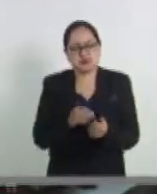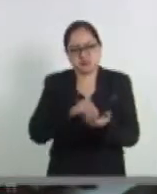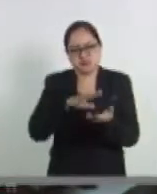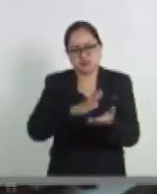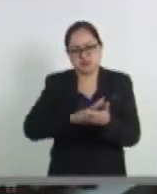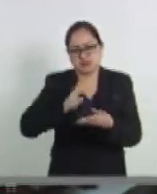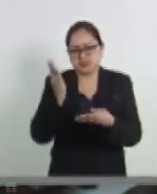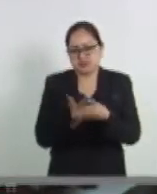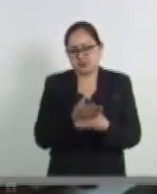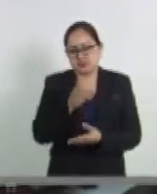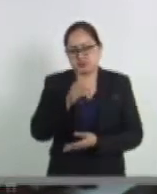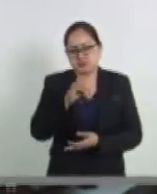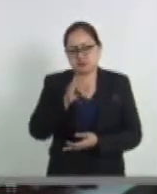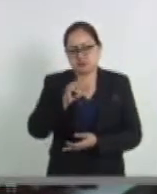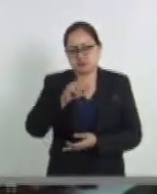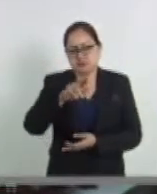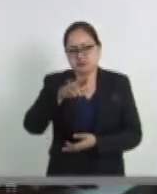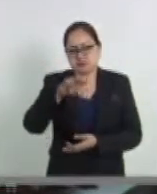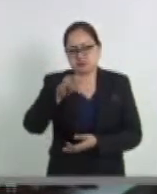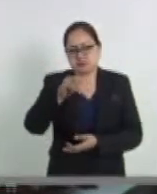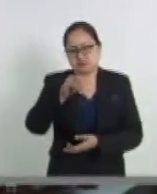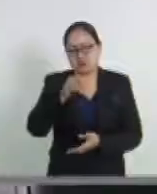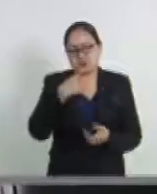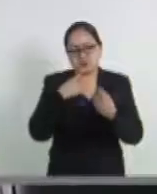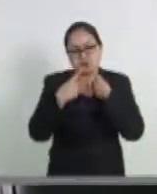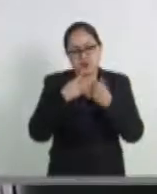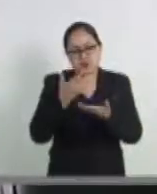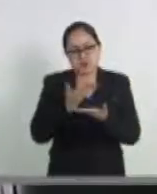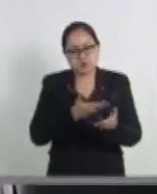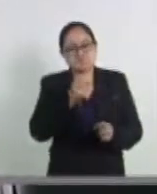registrado en el diario de debates. Así será, senador Flores.